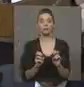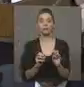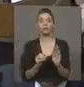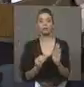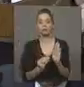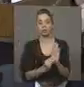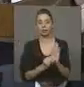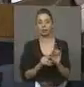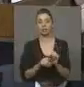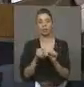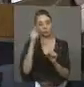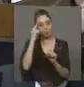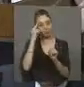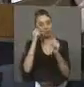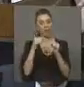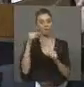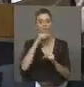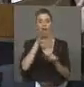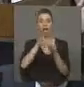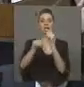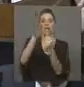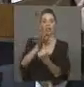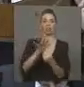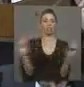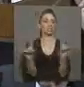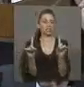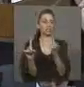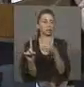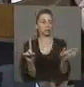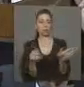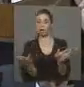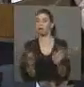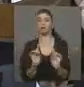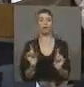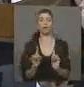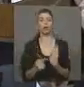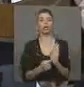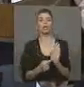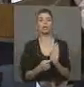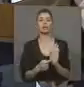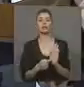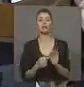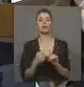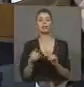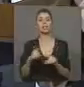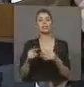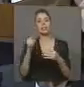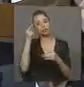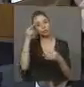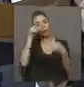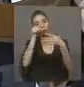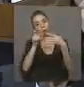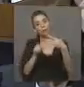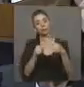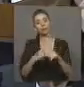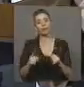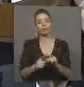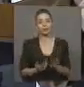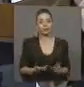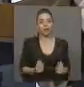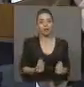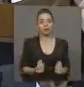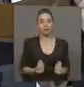una discriminación artificial. Simplemente responden a distintos propósitos y a distintas necesidades.